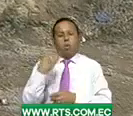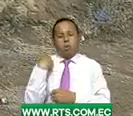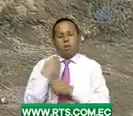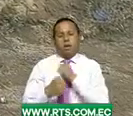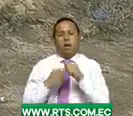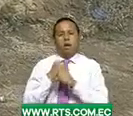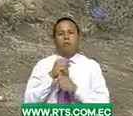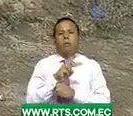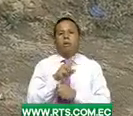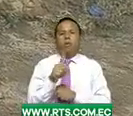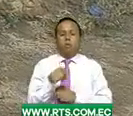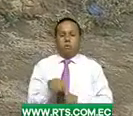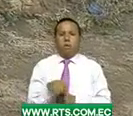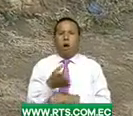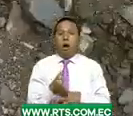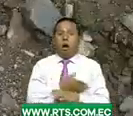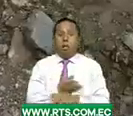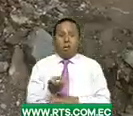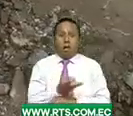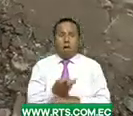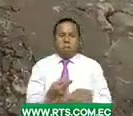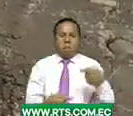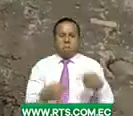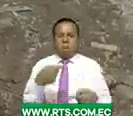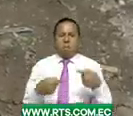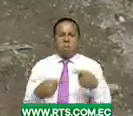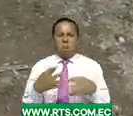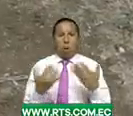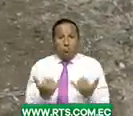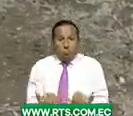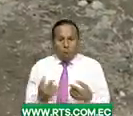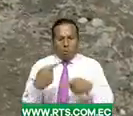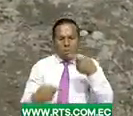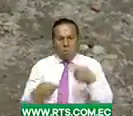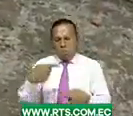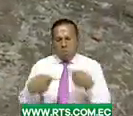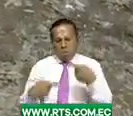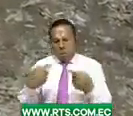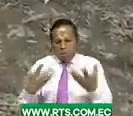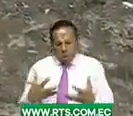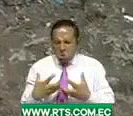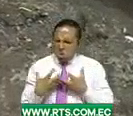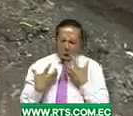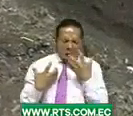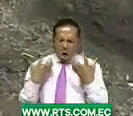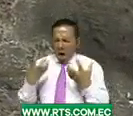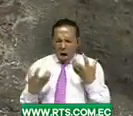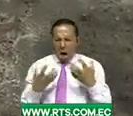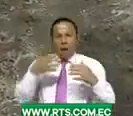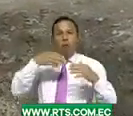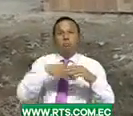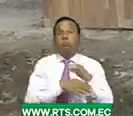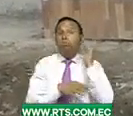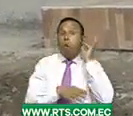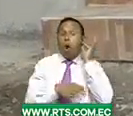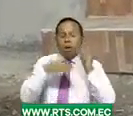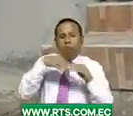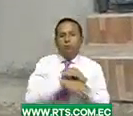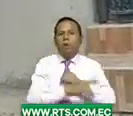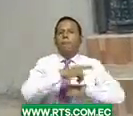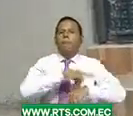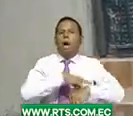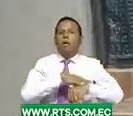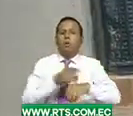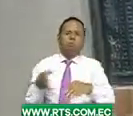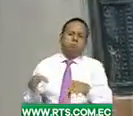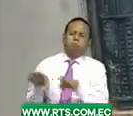acalorada discusión, la fémina entró al baño y se habría ahorcado con un cinturón. Ella no quería